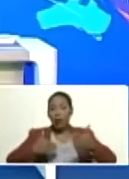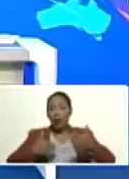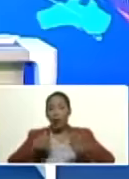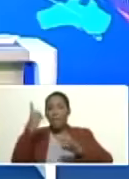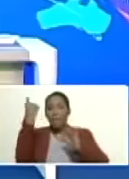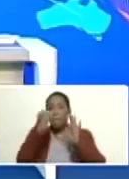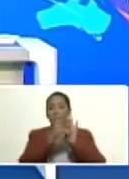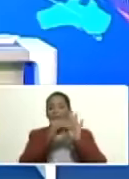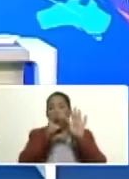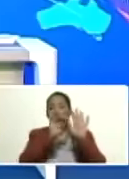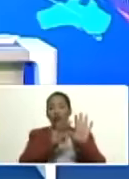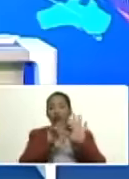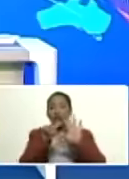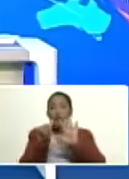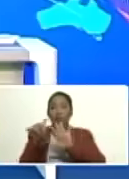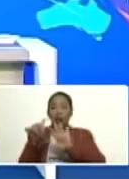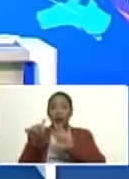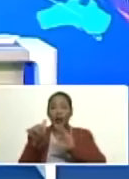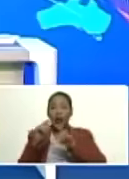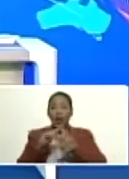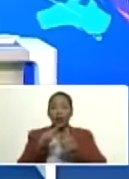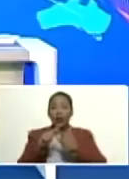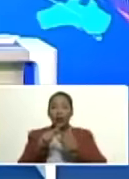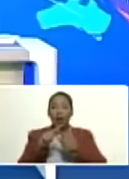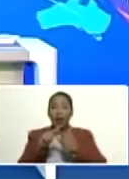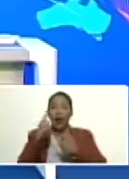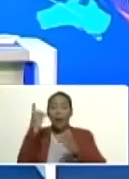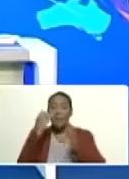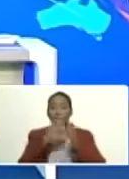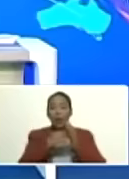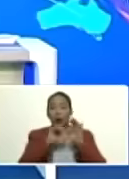1966. Y entonces entramos al periodo